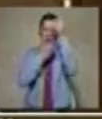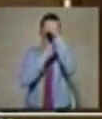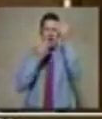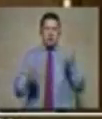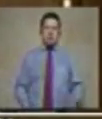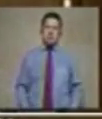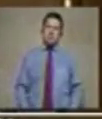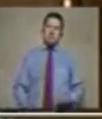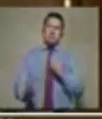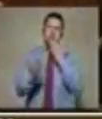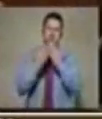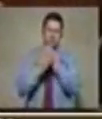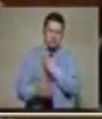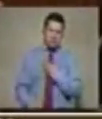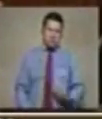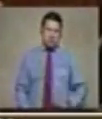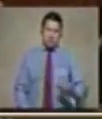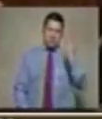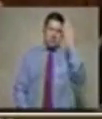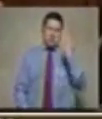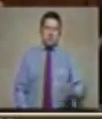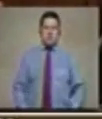causas gracias señor presidente